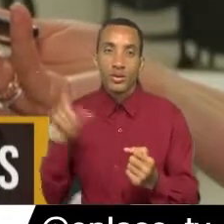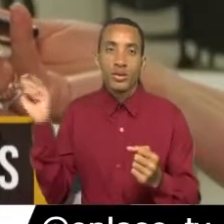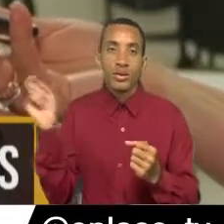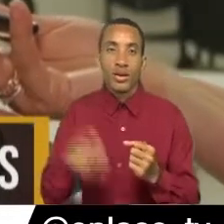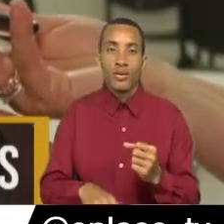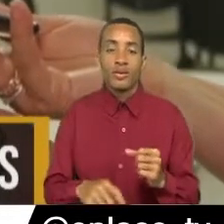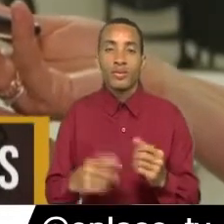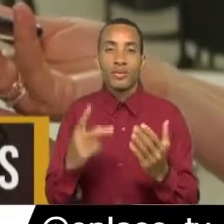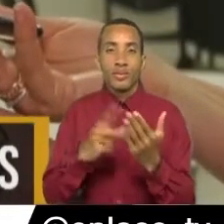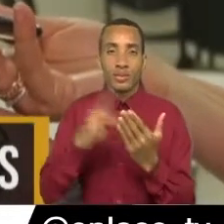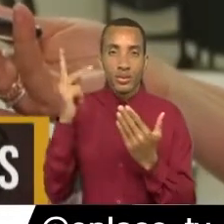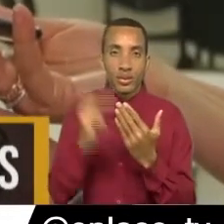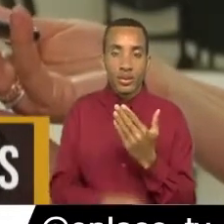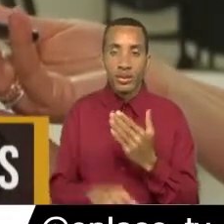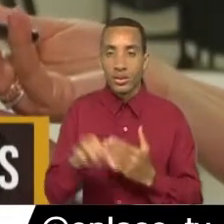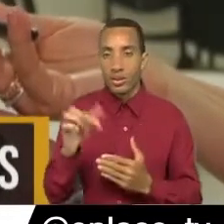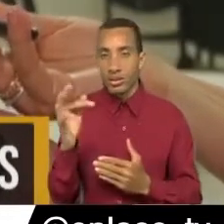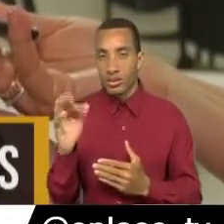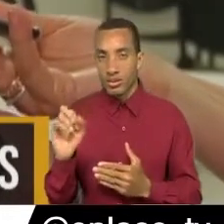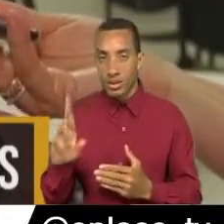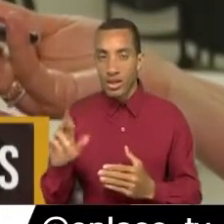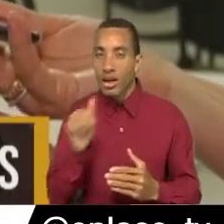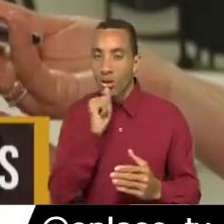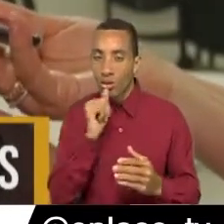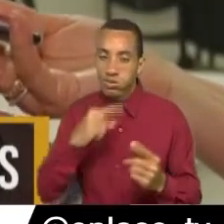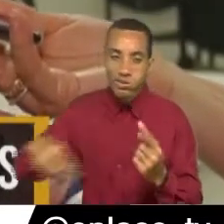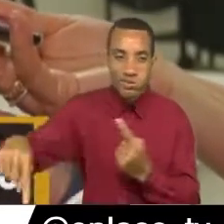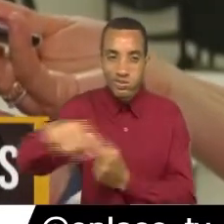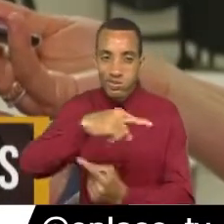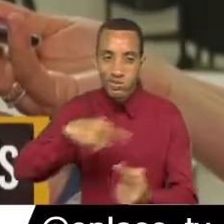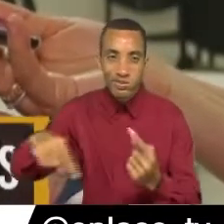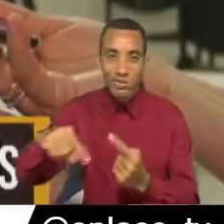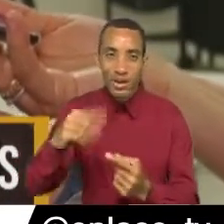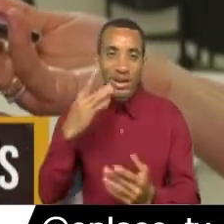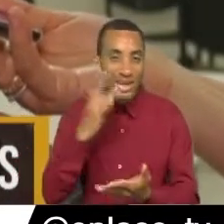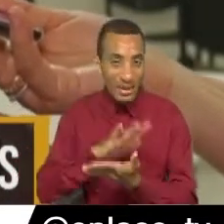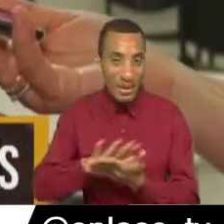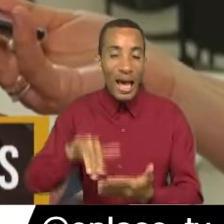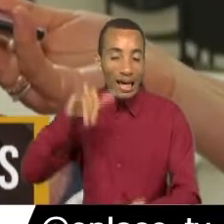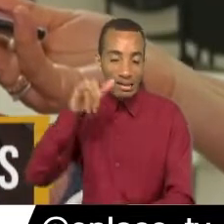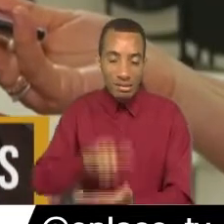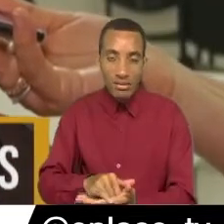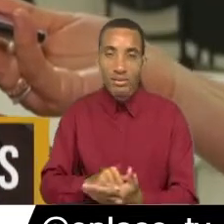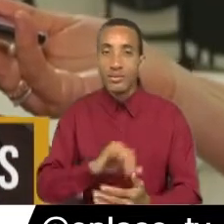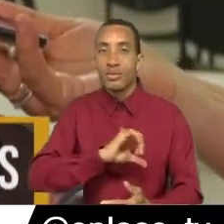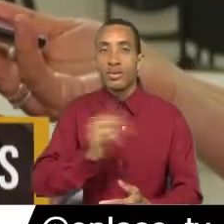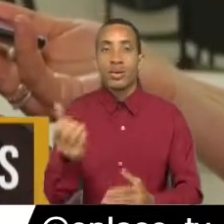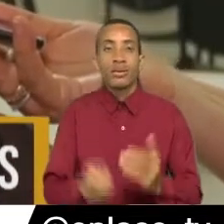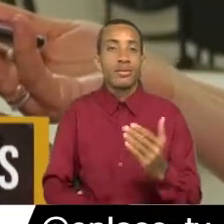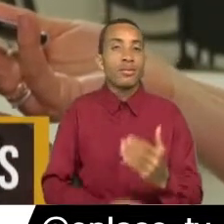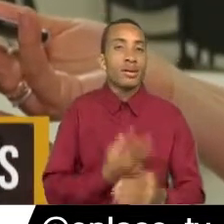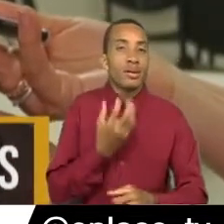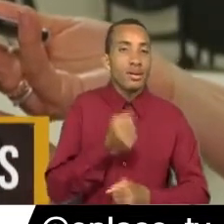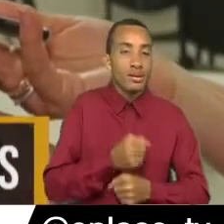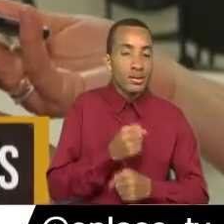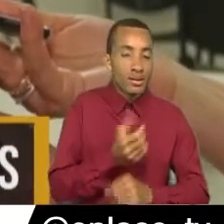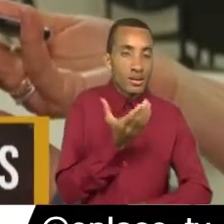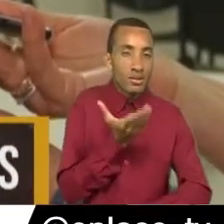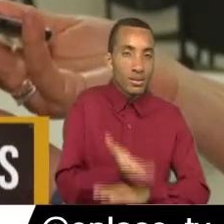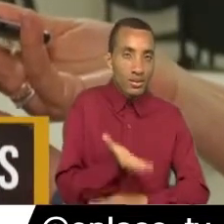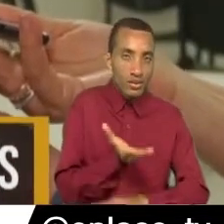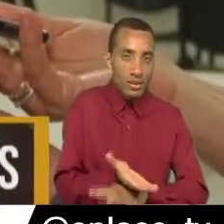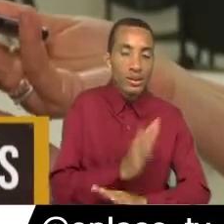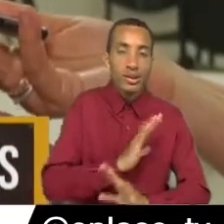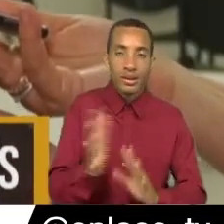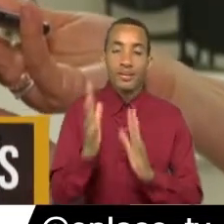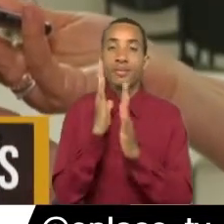proyecto de la PETAR, con el apoyo que se le debe dar también a toda la generación de empleo, que fueron las propuestas que se